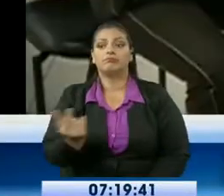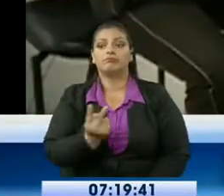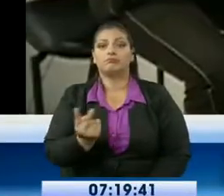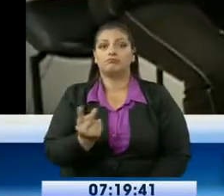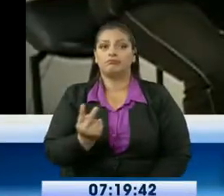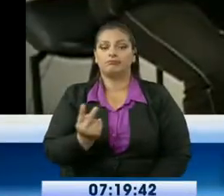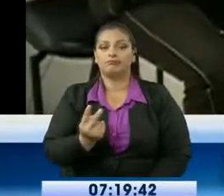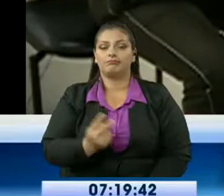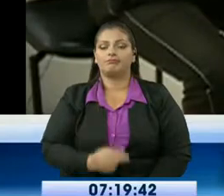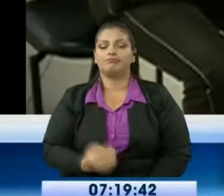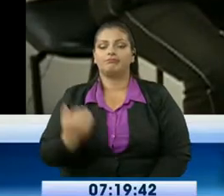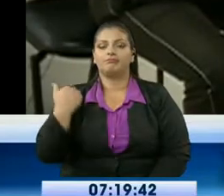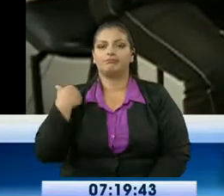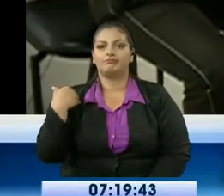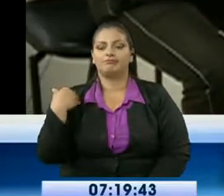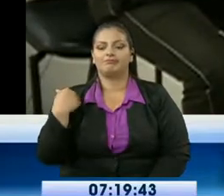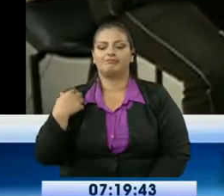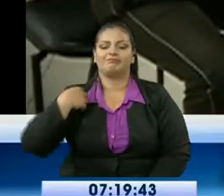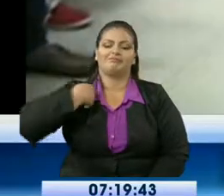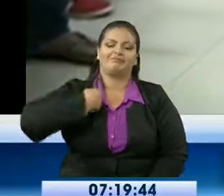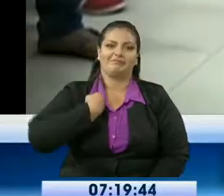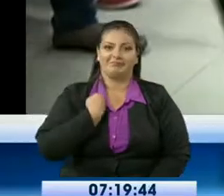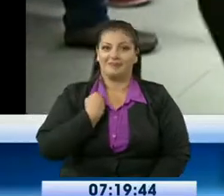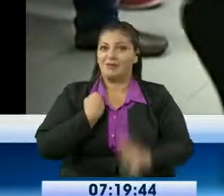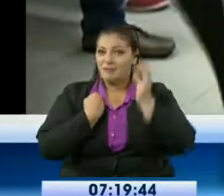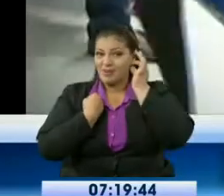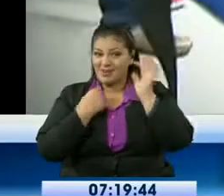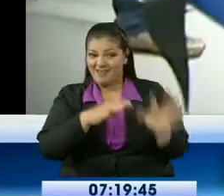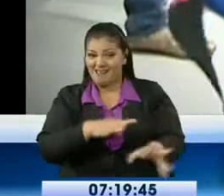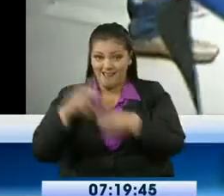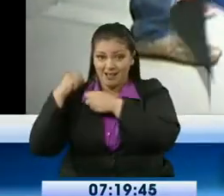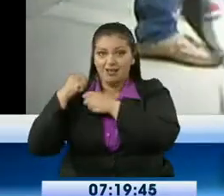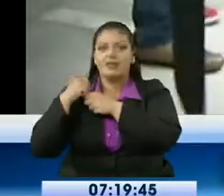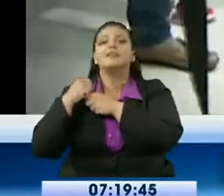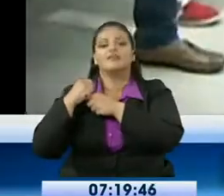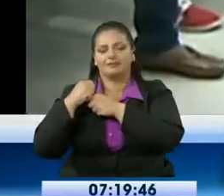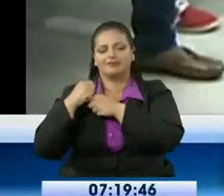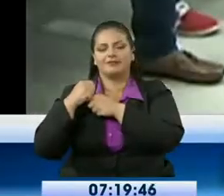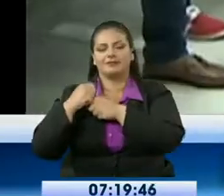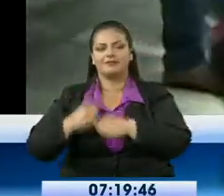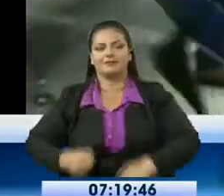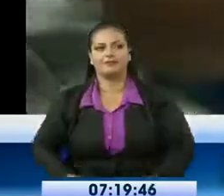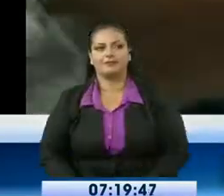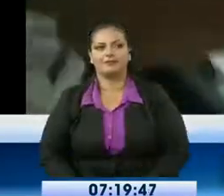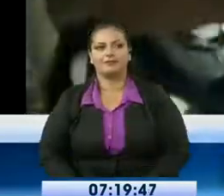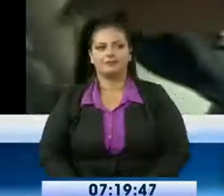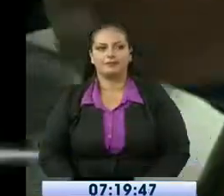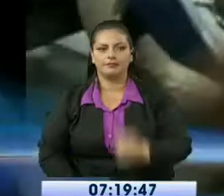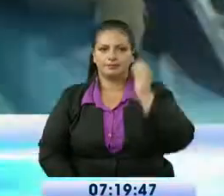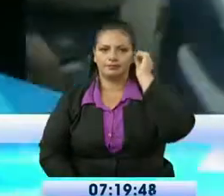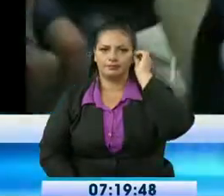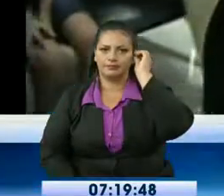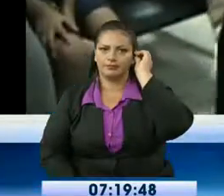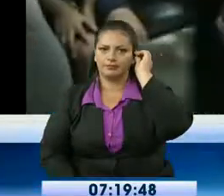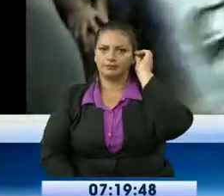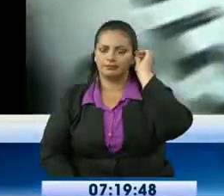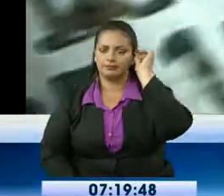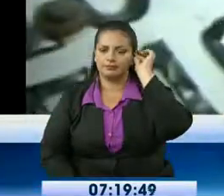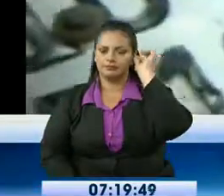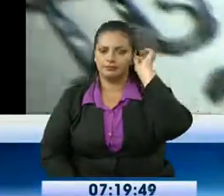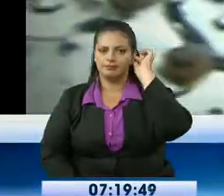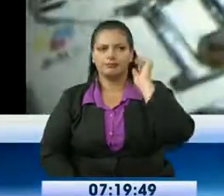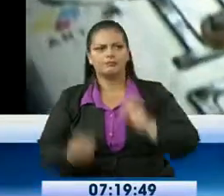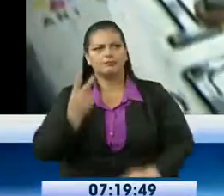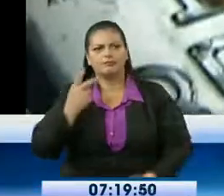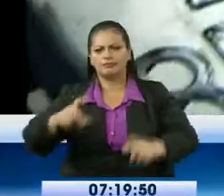se encontró la cartera de la víctima, junto a otro bolso que portaba el menor de edad. Dentro del mismo llevaba las